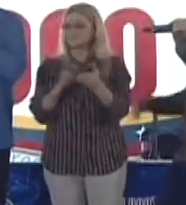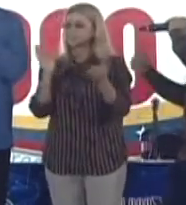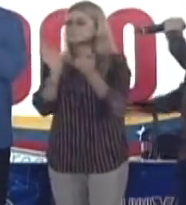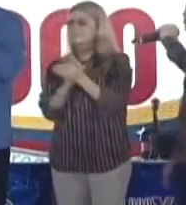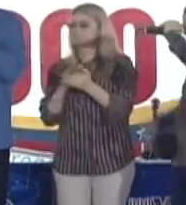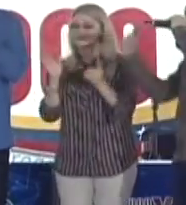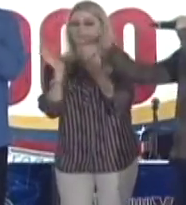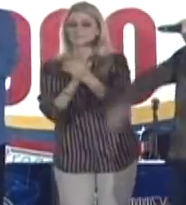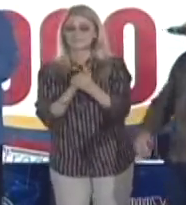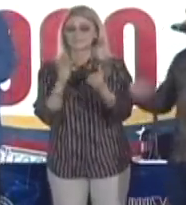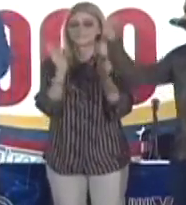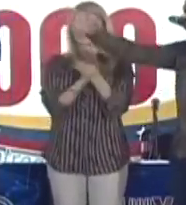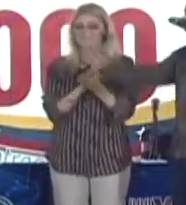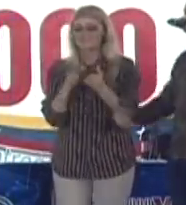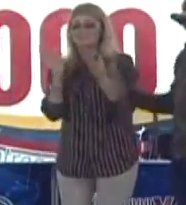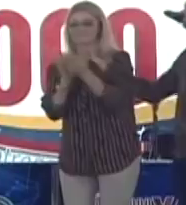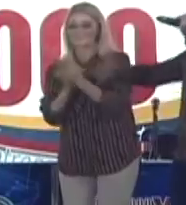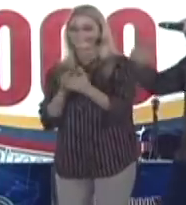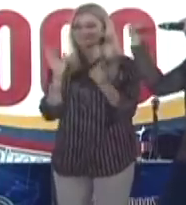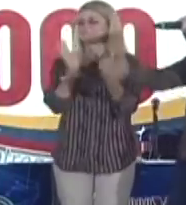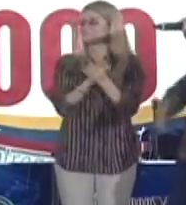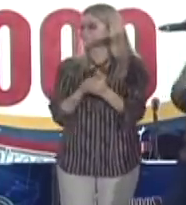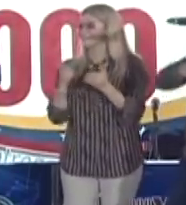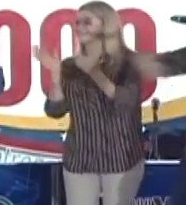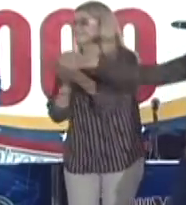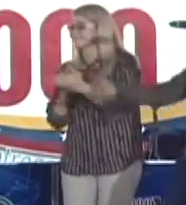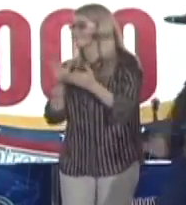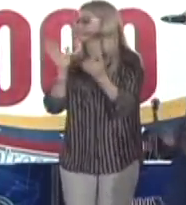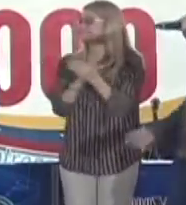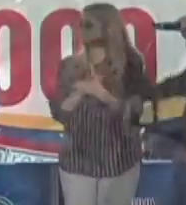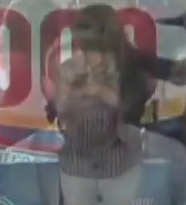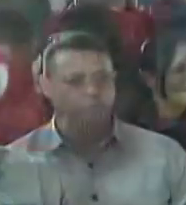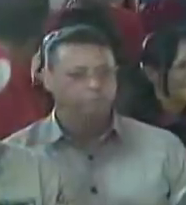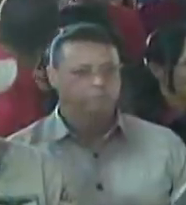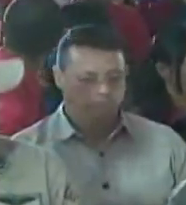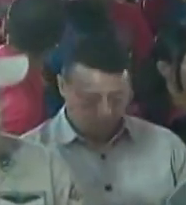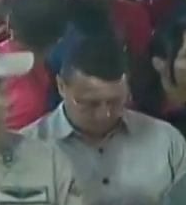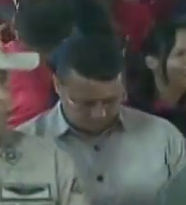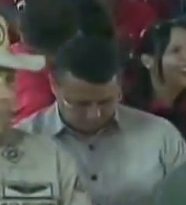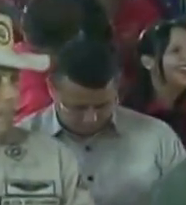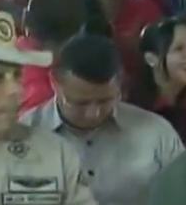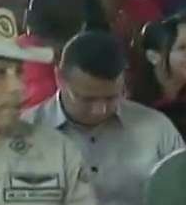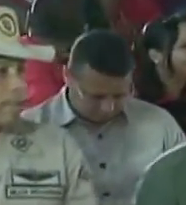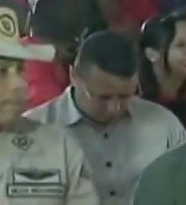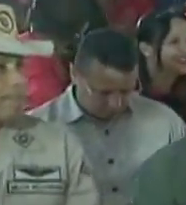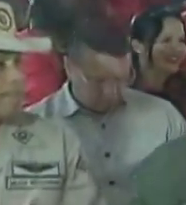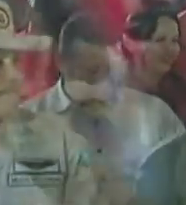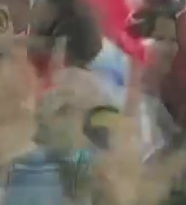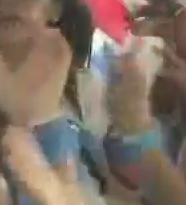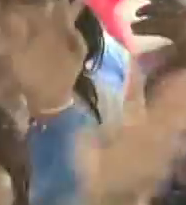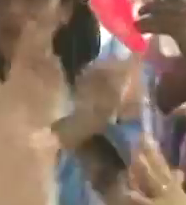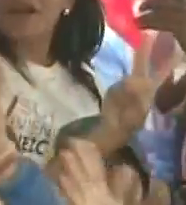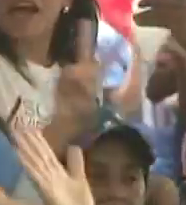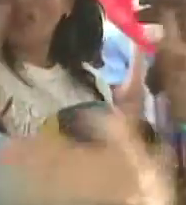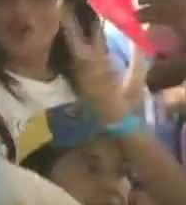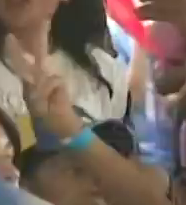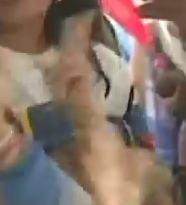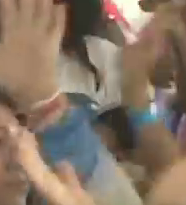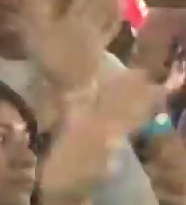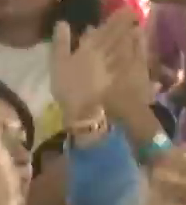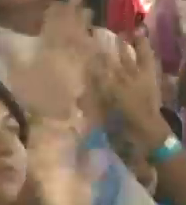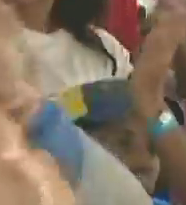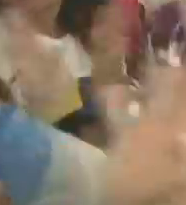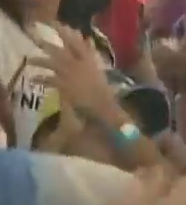si vamos de frente. Construyendo el sueño de mi tricolor, uniendo familias, regalando amor, al pobre, al obrero y al